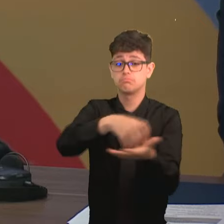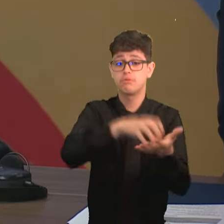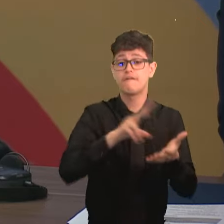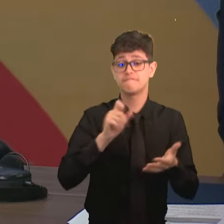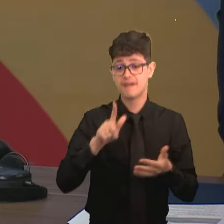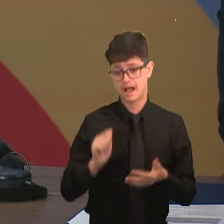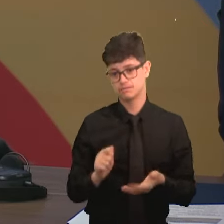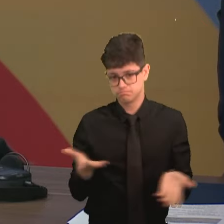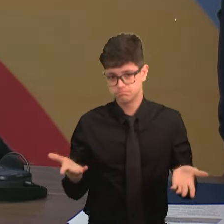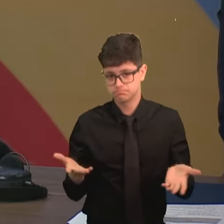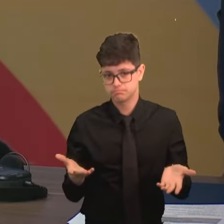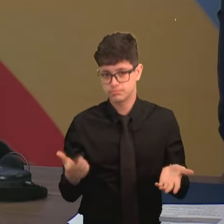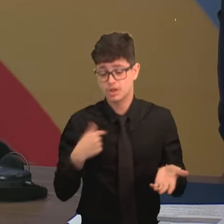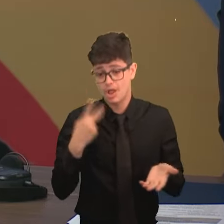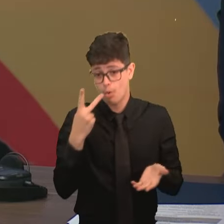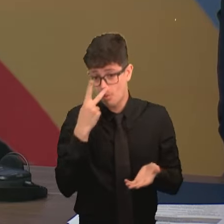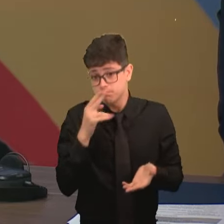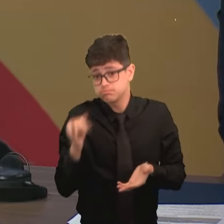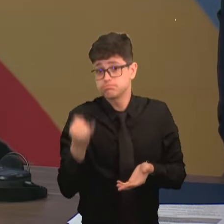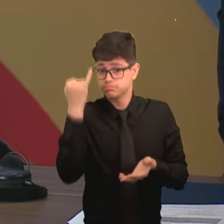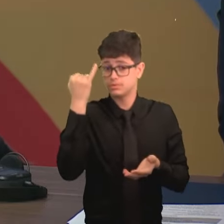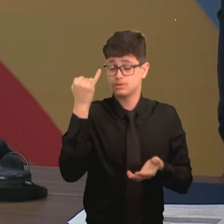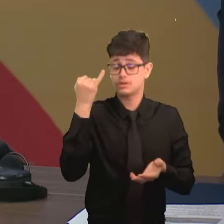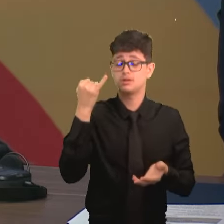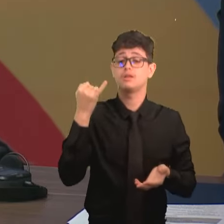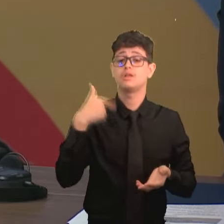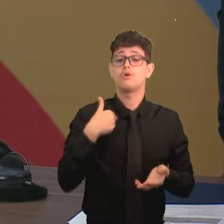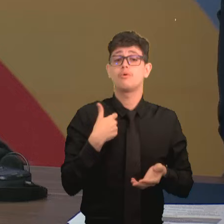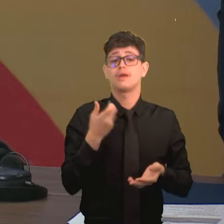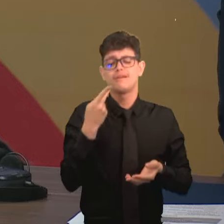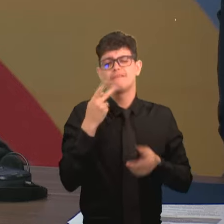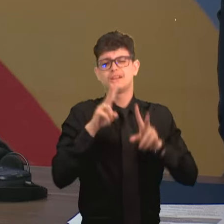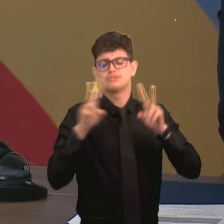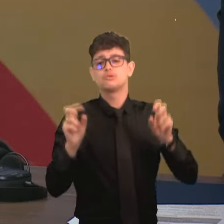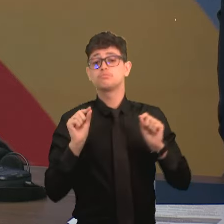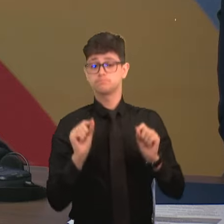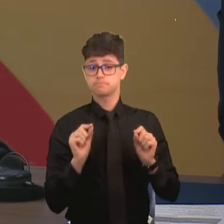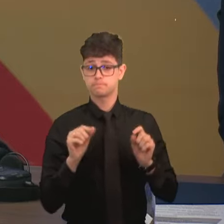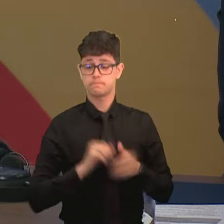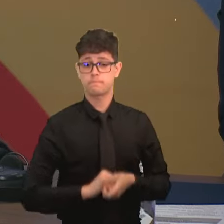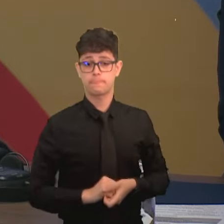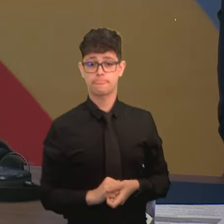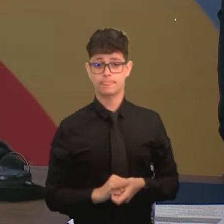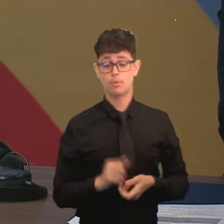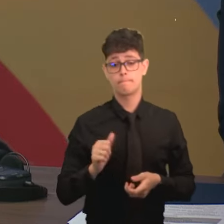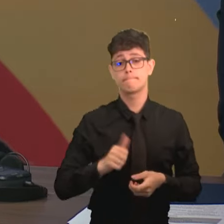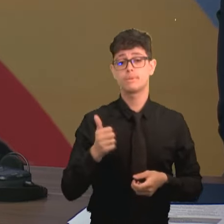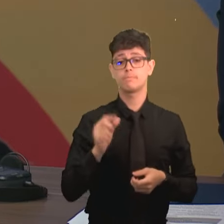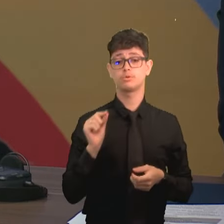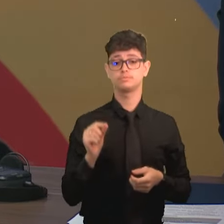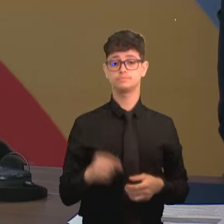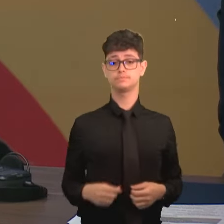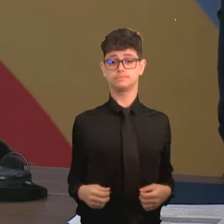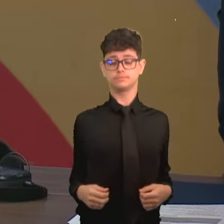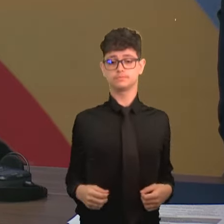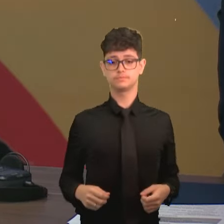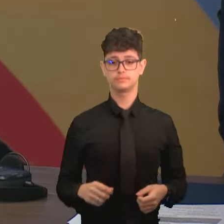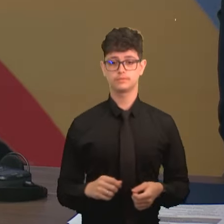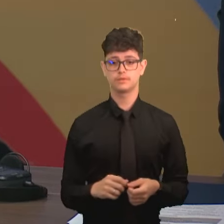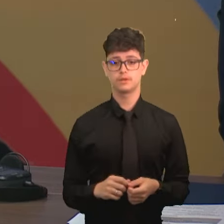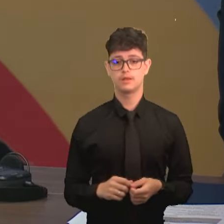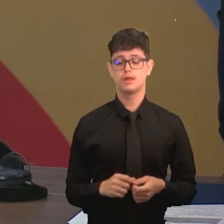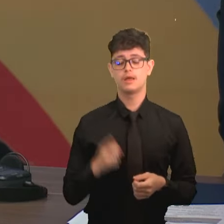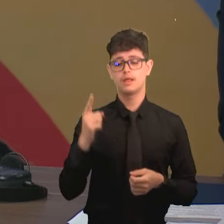sensible. Y creo que de sus palabras quería abordar más algunos asuntos.